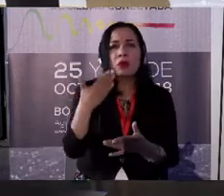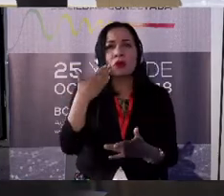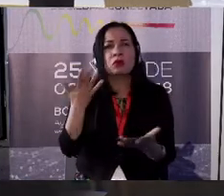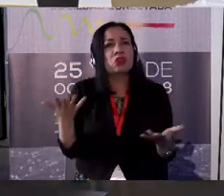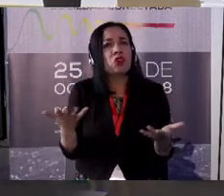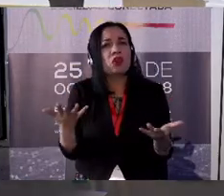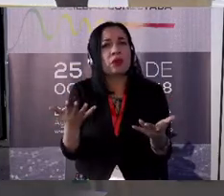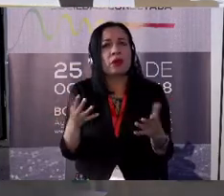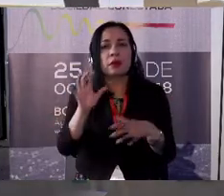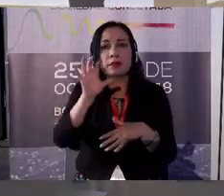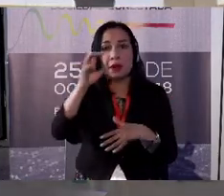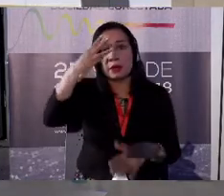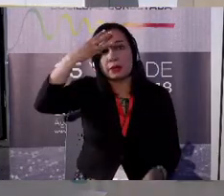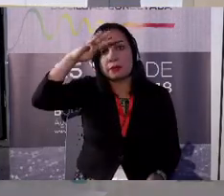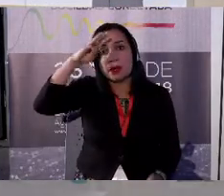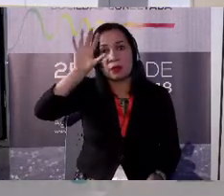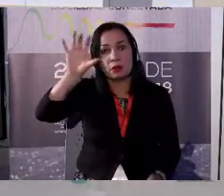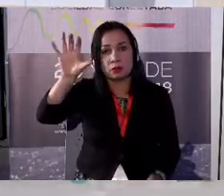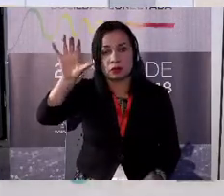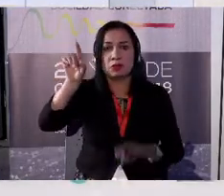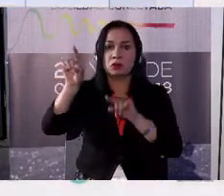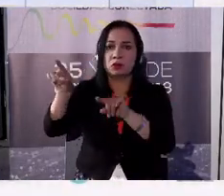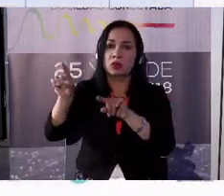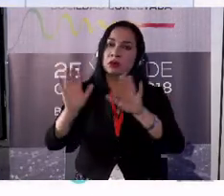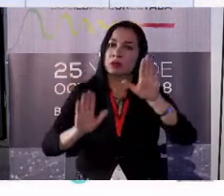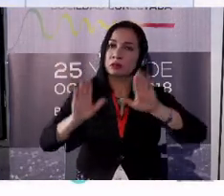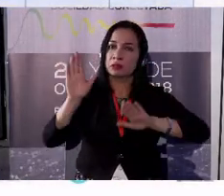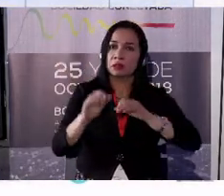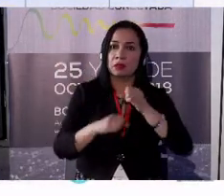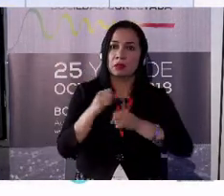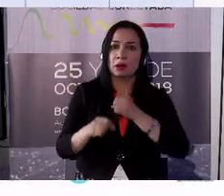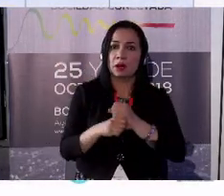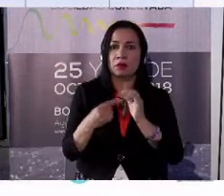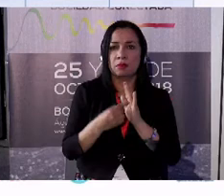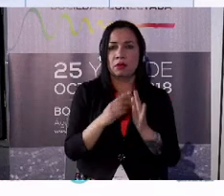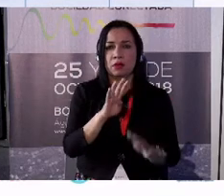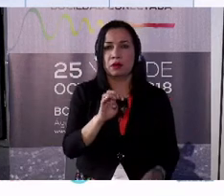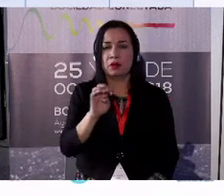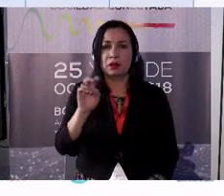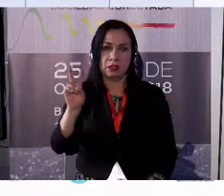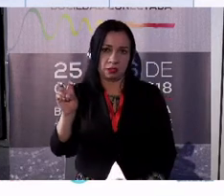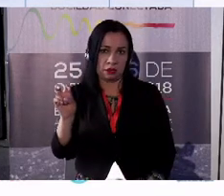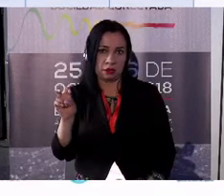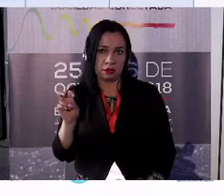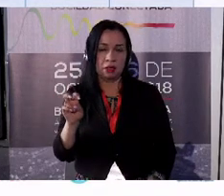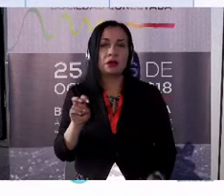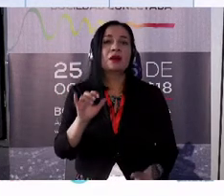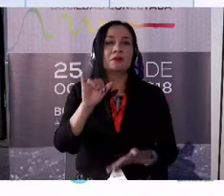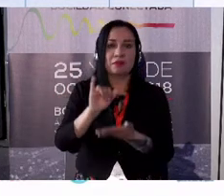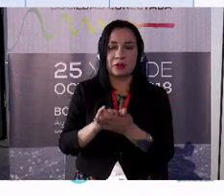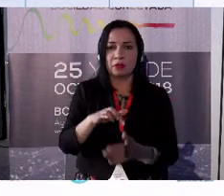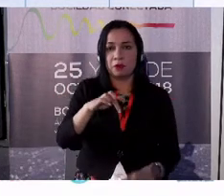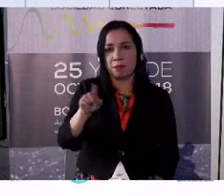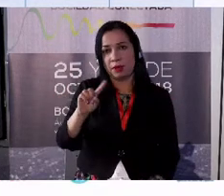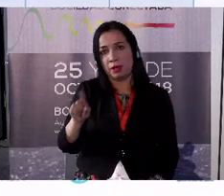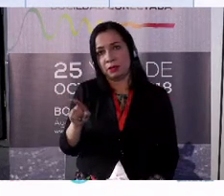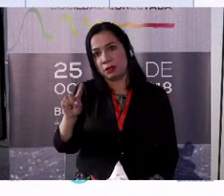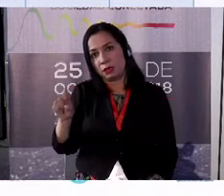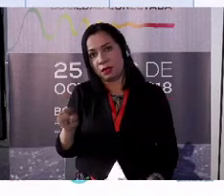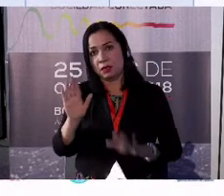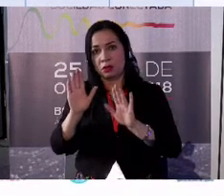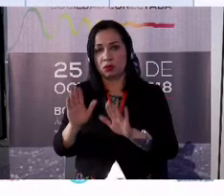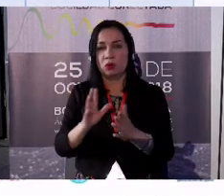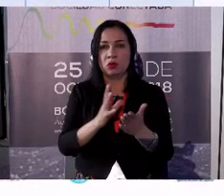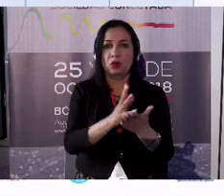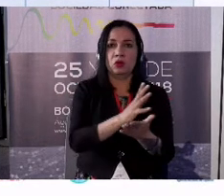México, pues, la subasta del año 97, también para PCS, tuvo pues estos resultados.